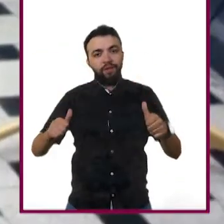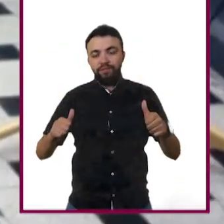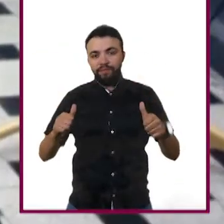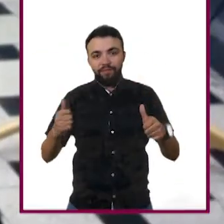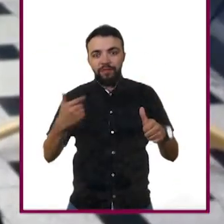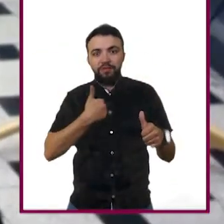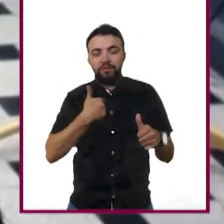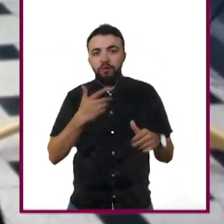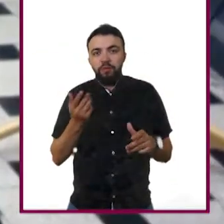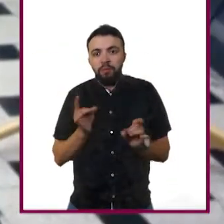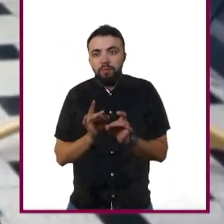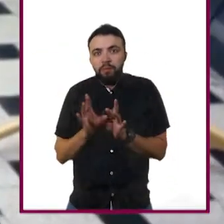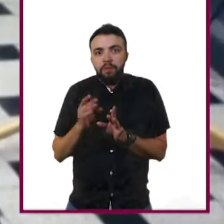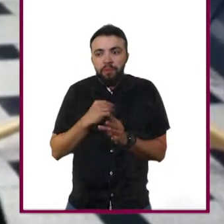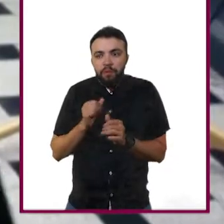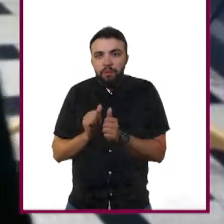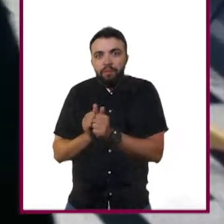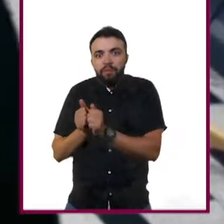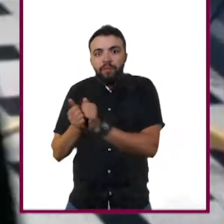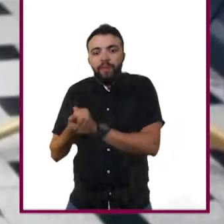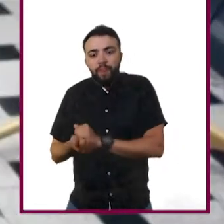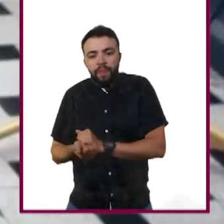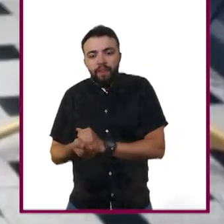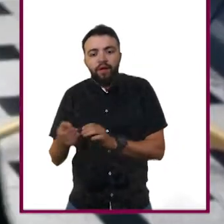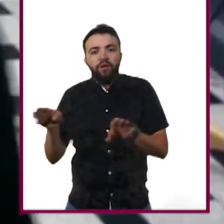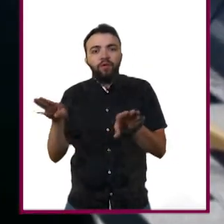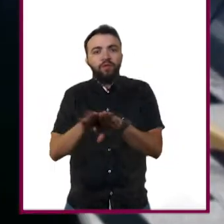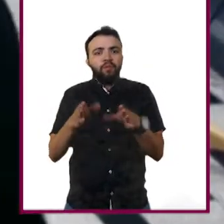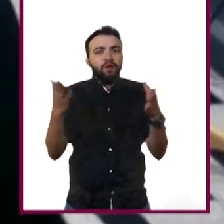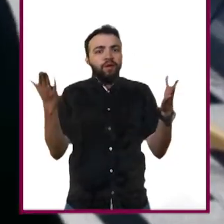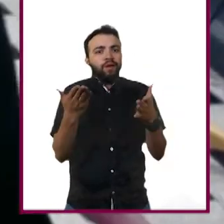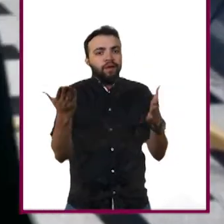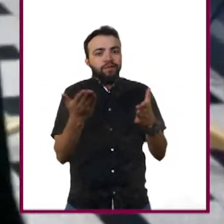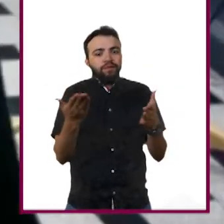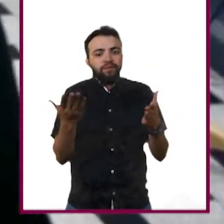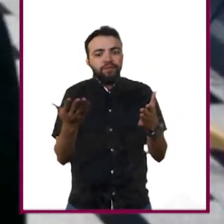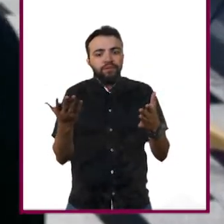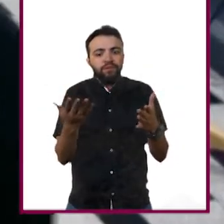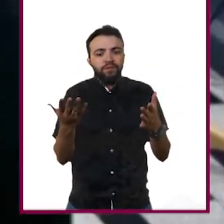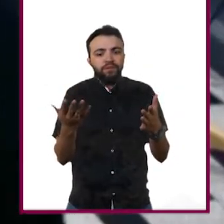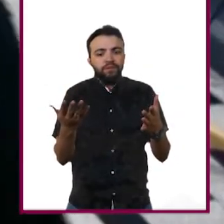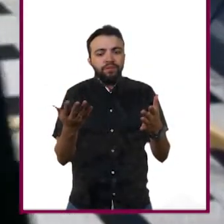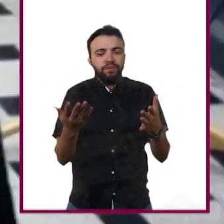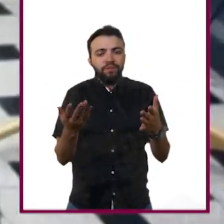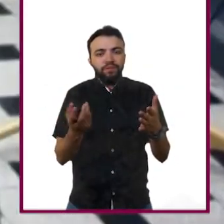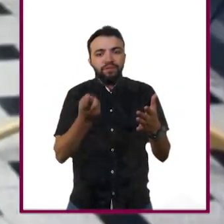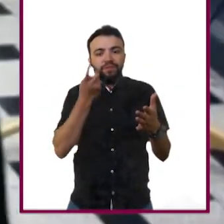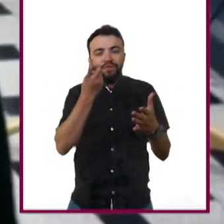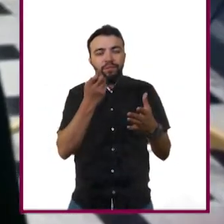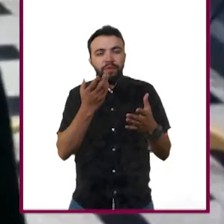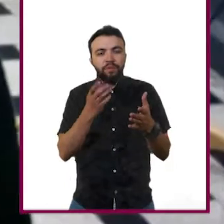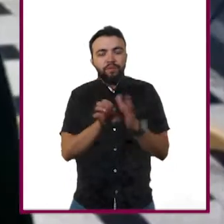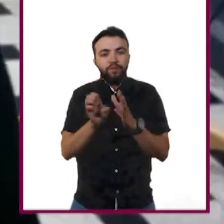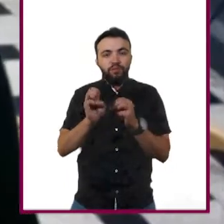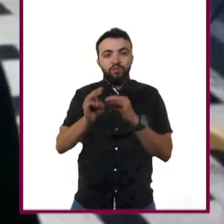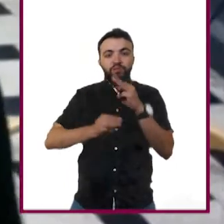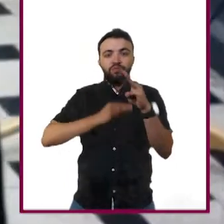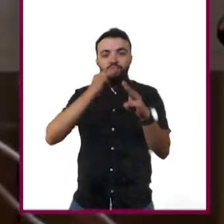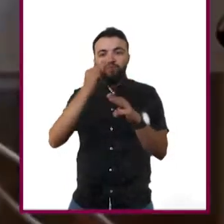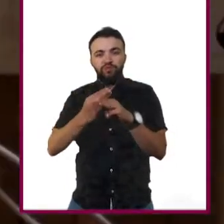ver con la manera en que funcionan los vínculos entre este mundo del arte,